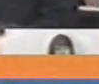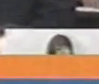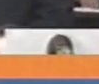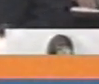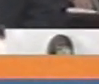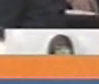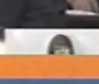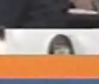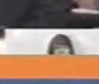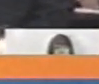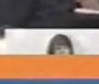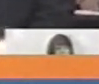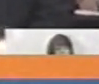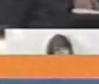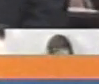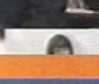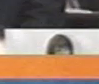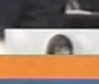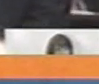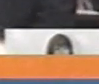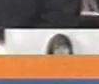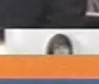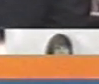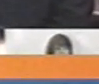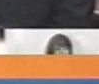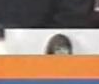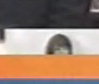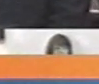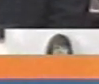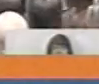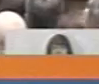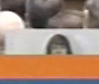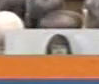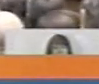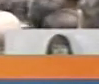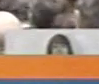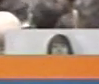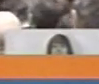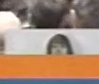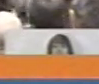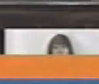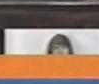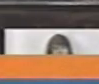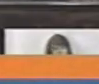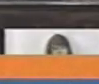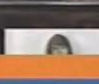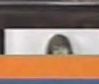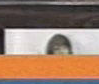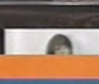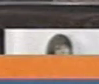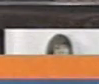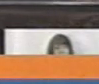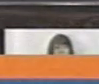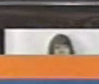a entonar las estrofas del himno nacional argentino. Mario, Daniela, nos quedamos con la transmisión oficial producida por